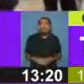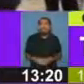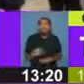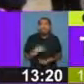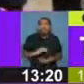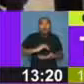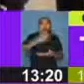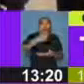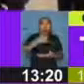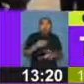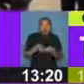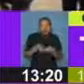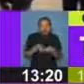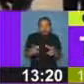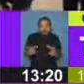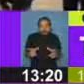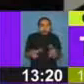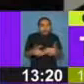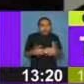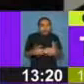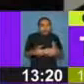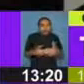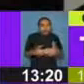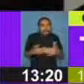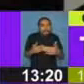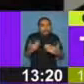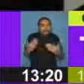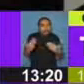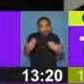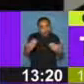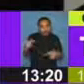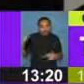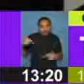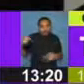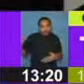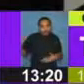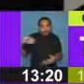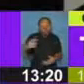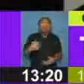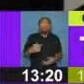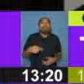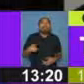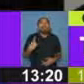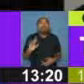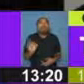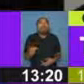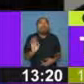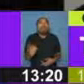haberlas traído ahora pero va a llegar en octubre Así que en Octubre me vo a dar una vuelta de